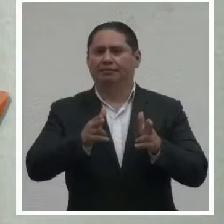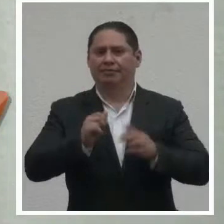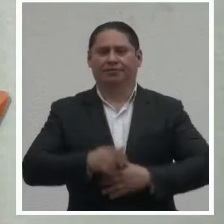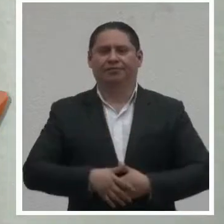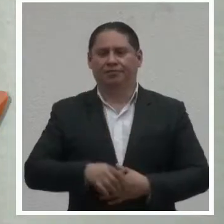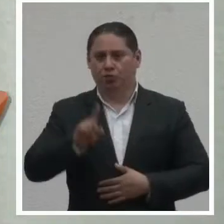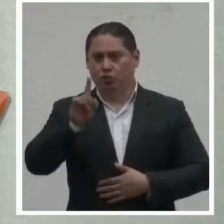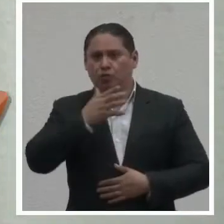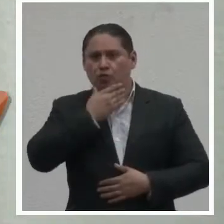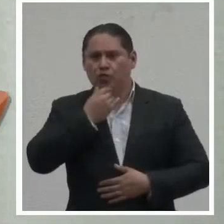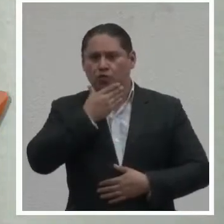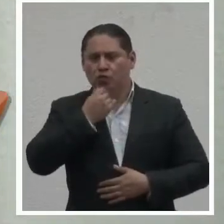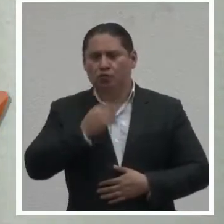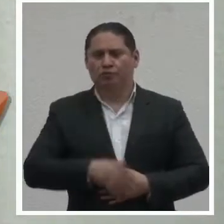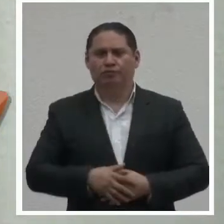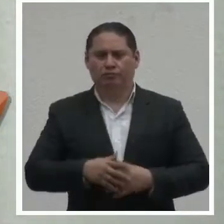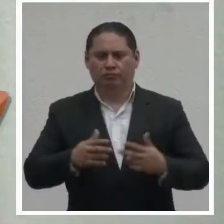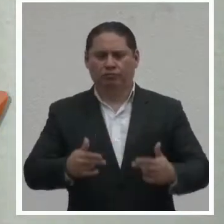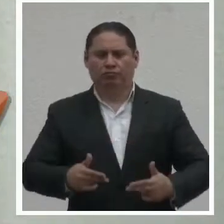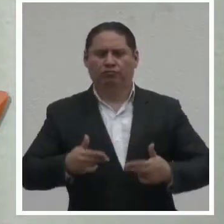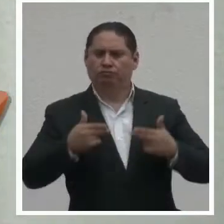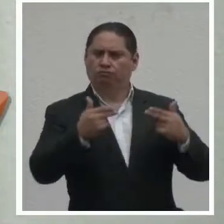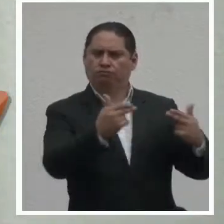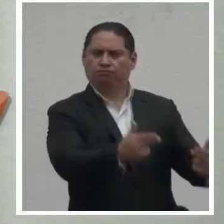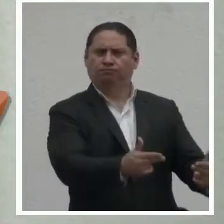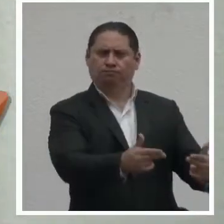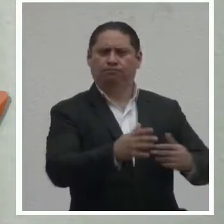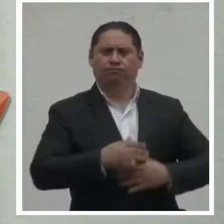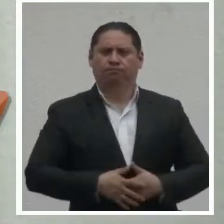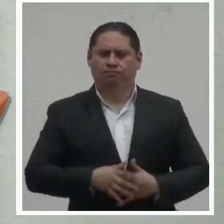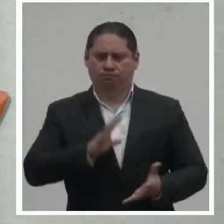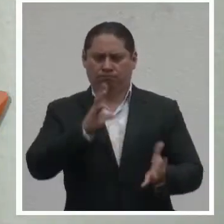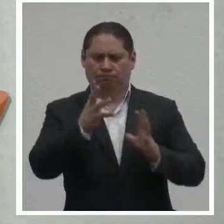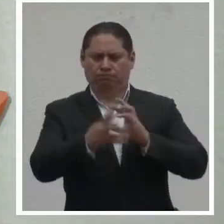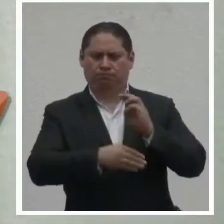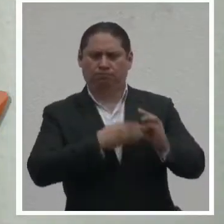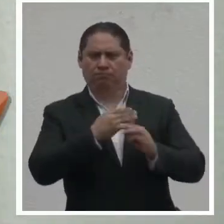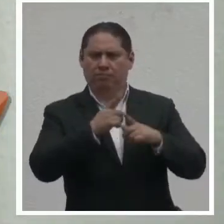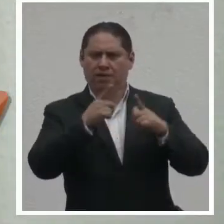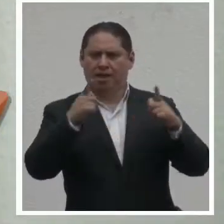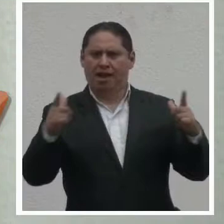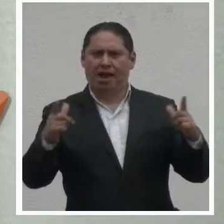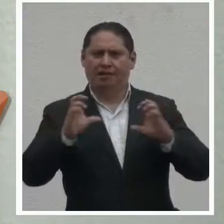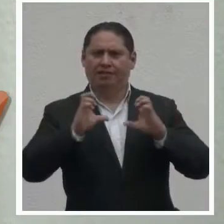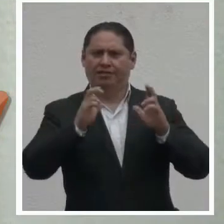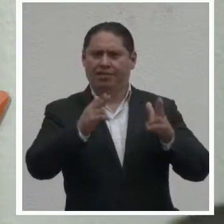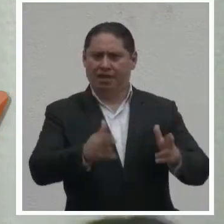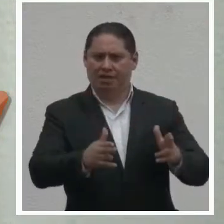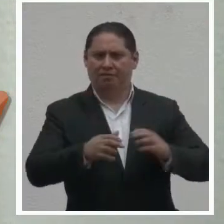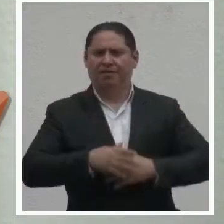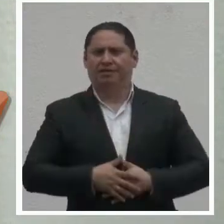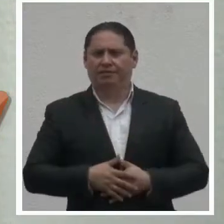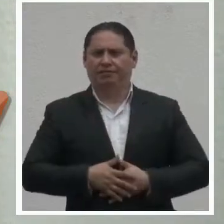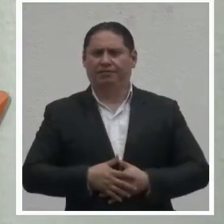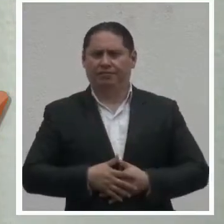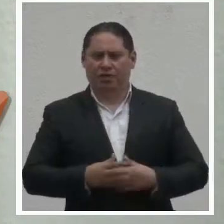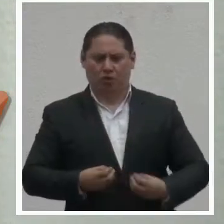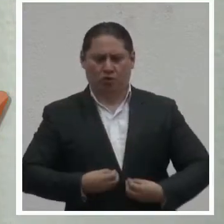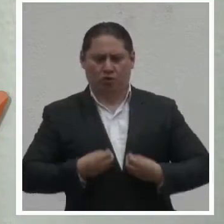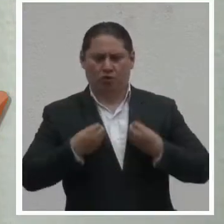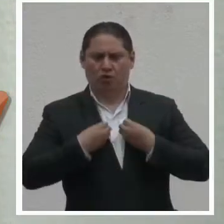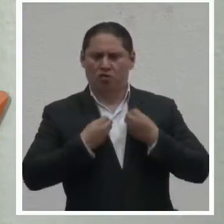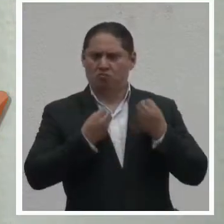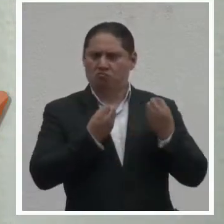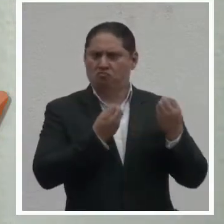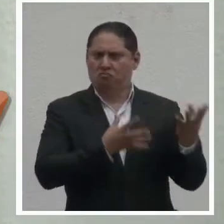hombre que dejó grabado en la historia nacional y mundial la grandeza de un chiapaneco que entregó su vida por